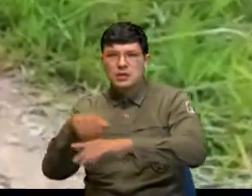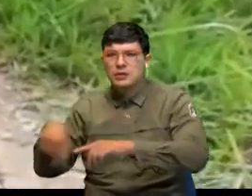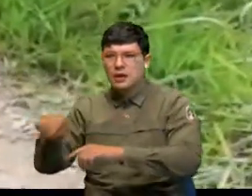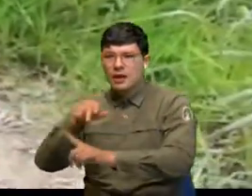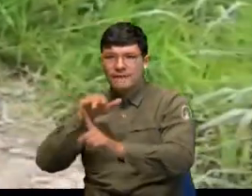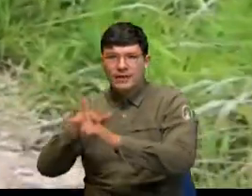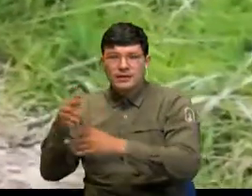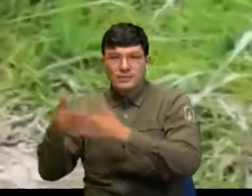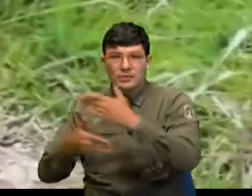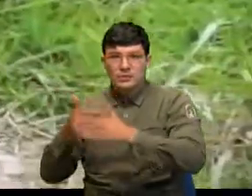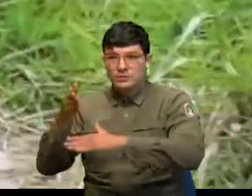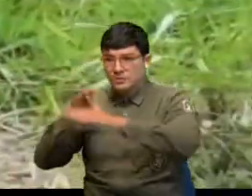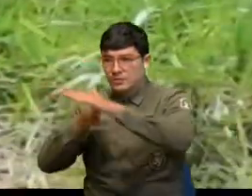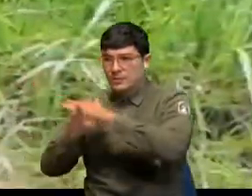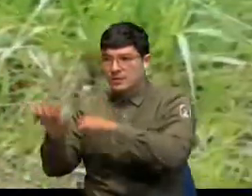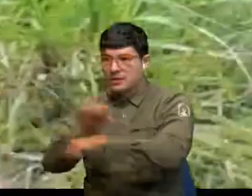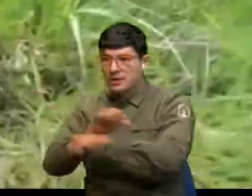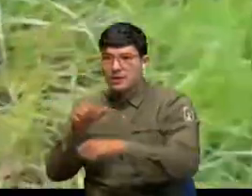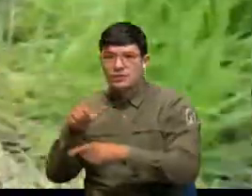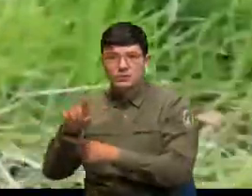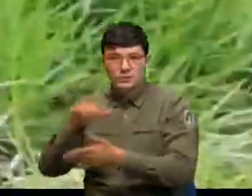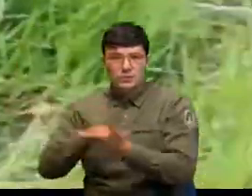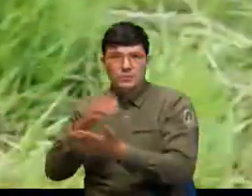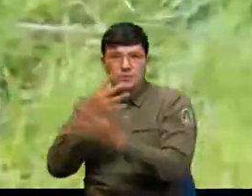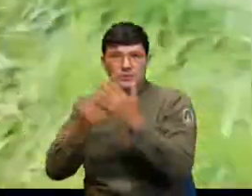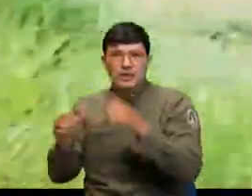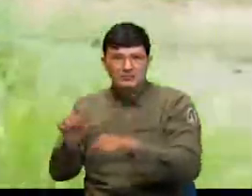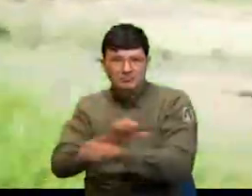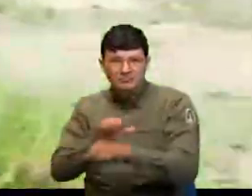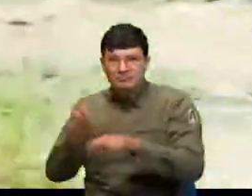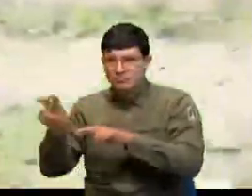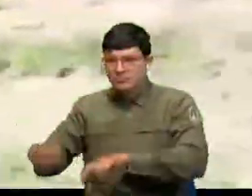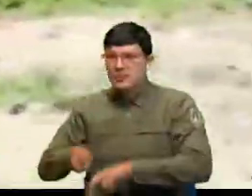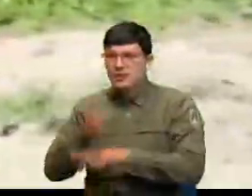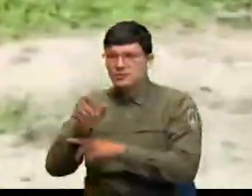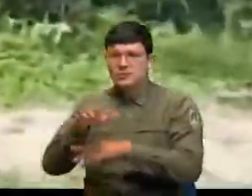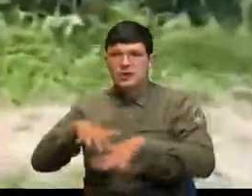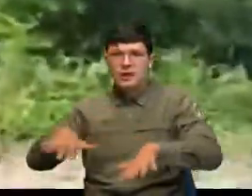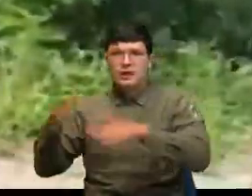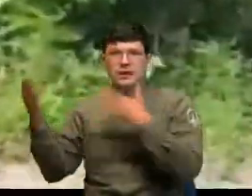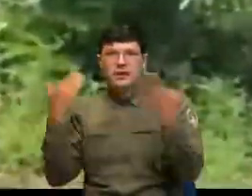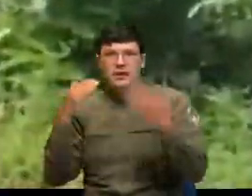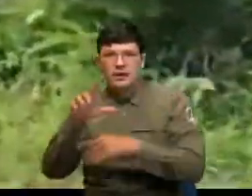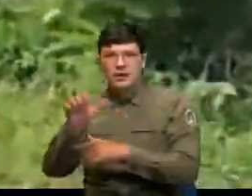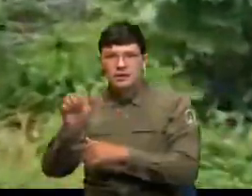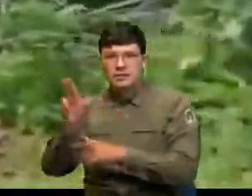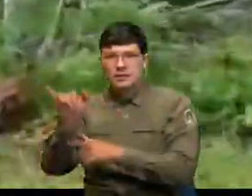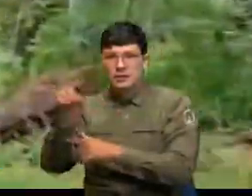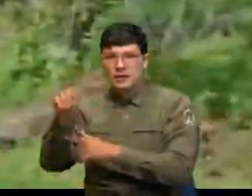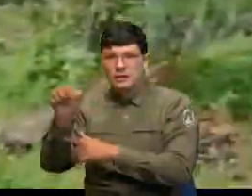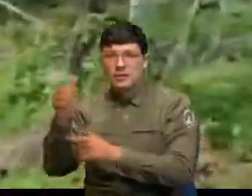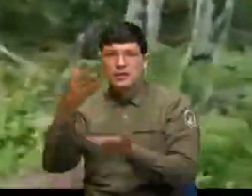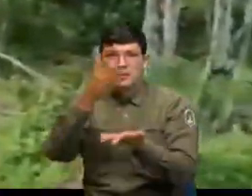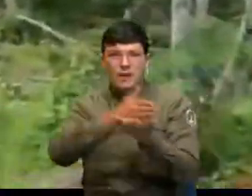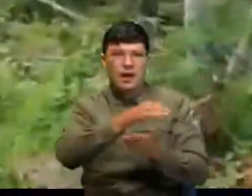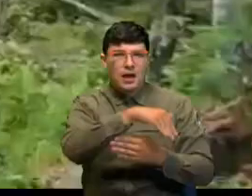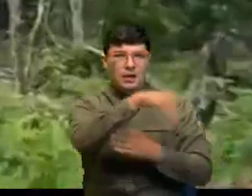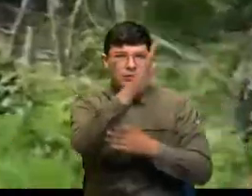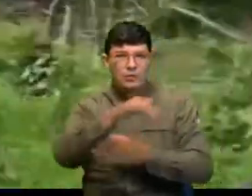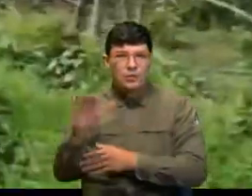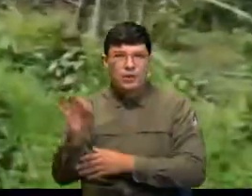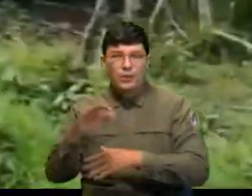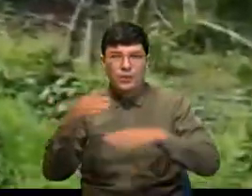paso de los vehículos que sacan sus productos por el corregimiento de lágrimas hacia el oriente y asia antioquia y la carretera central